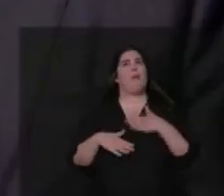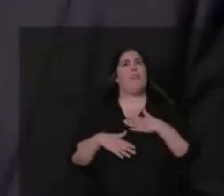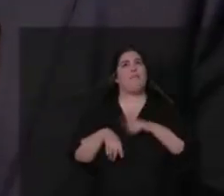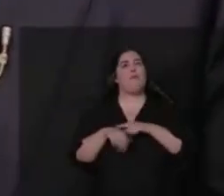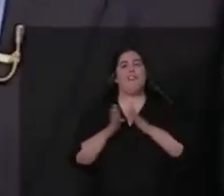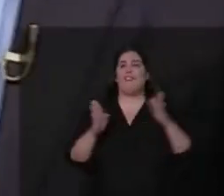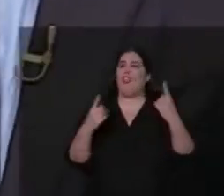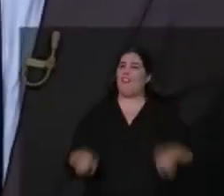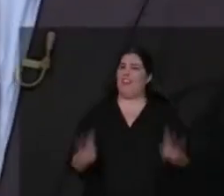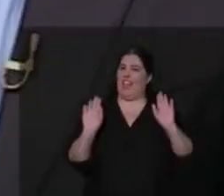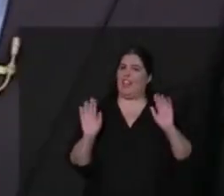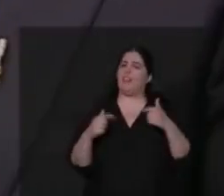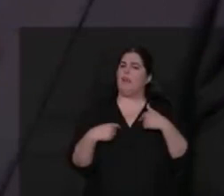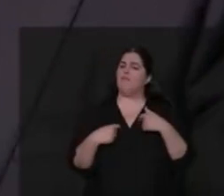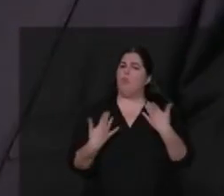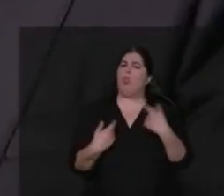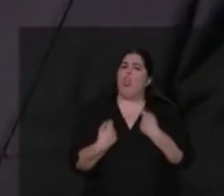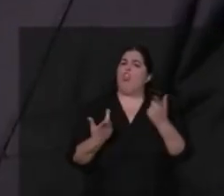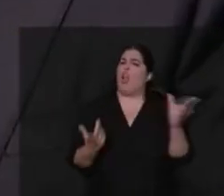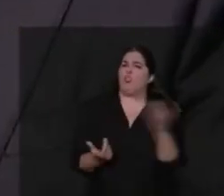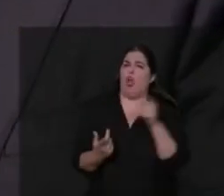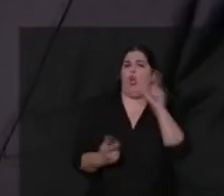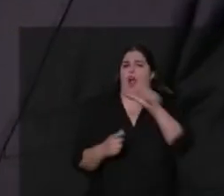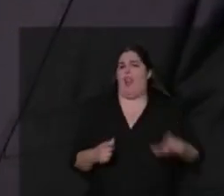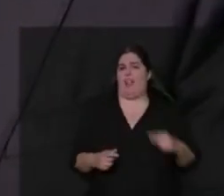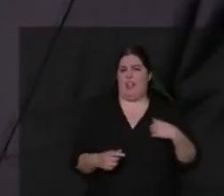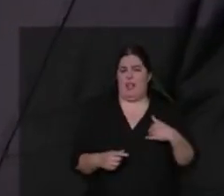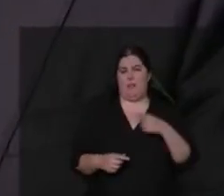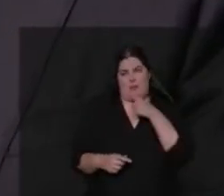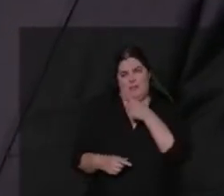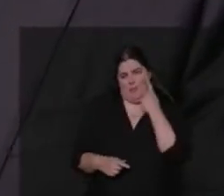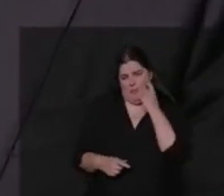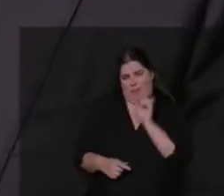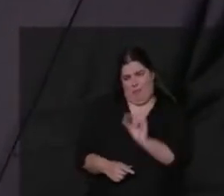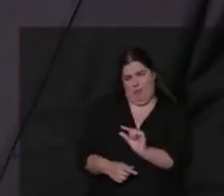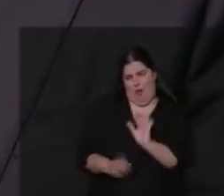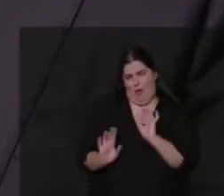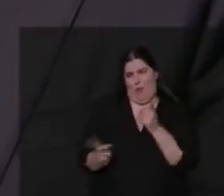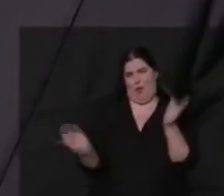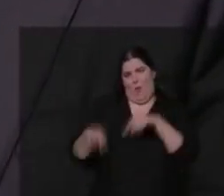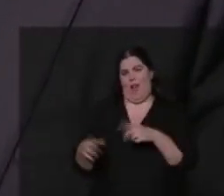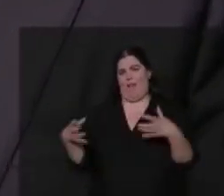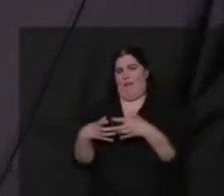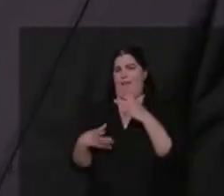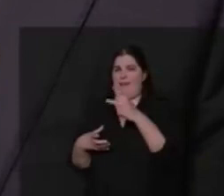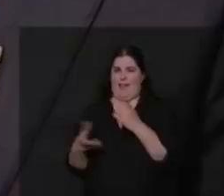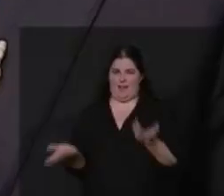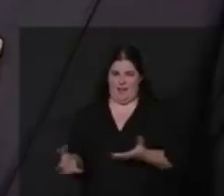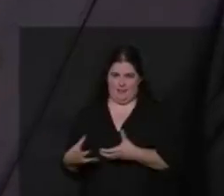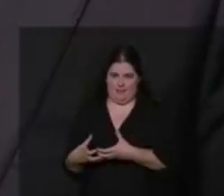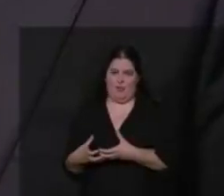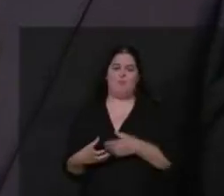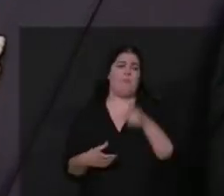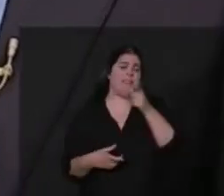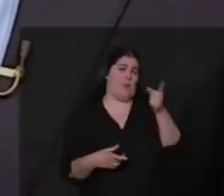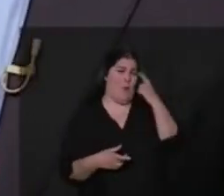y siento que estoy para darle todo a la Argentina. Parece que no aprendiste mucho porque volviste con los K. Me parece que no